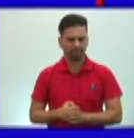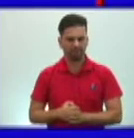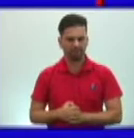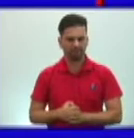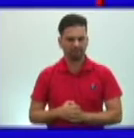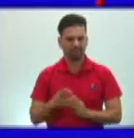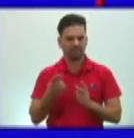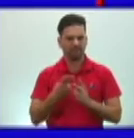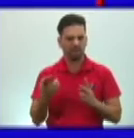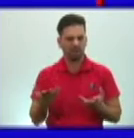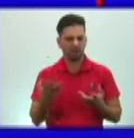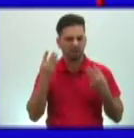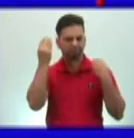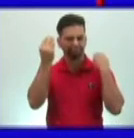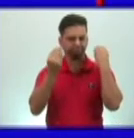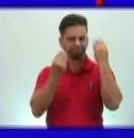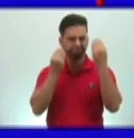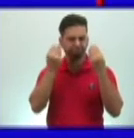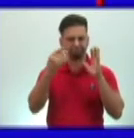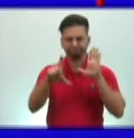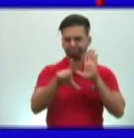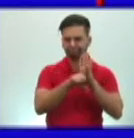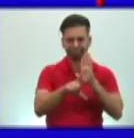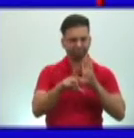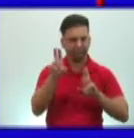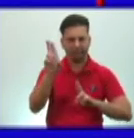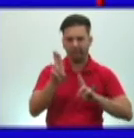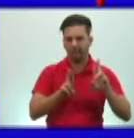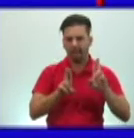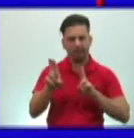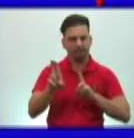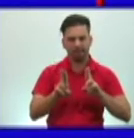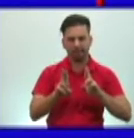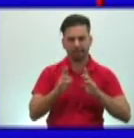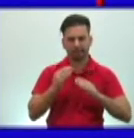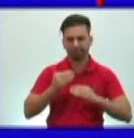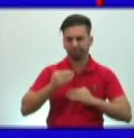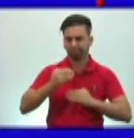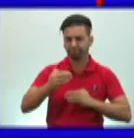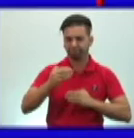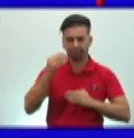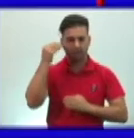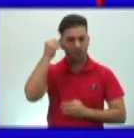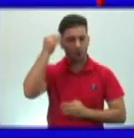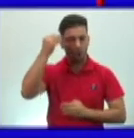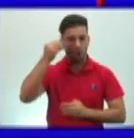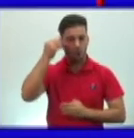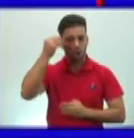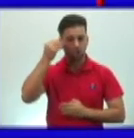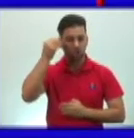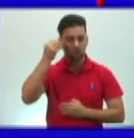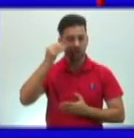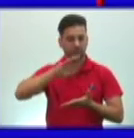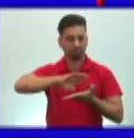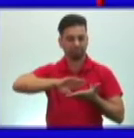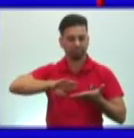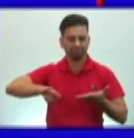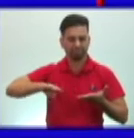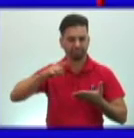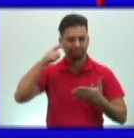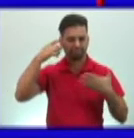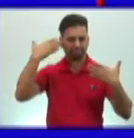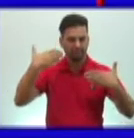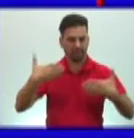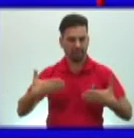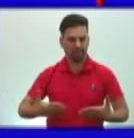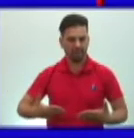en el asunto y coordinar actividades que eleven la conciencia pública para eliminar toda forma de violencia contra la